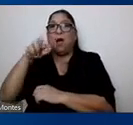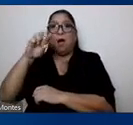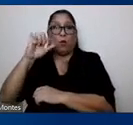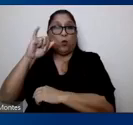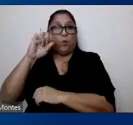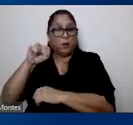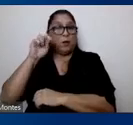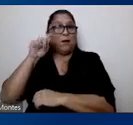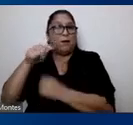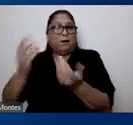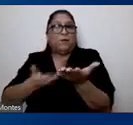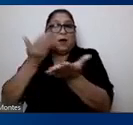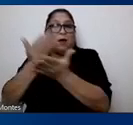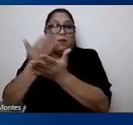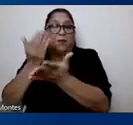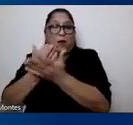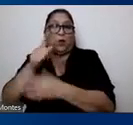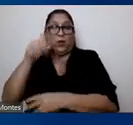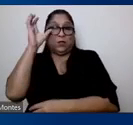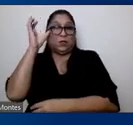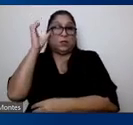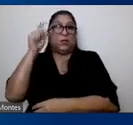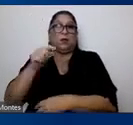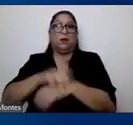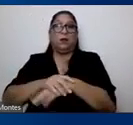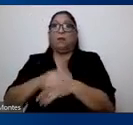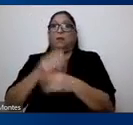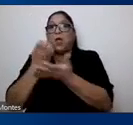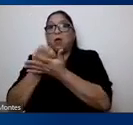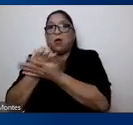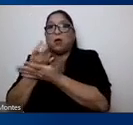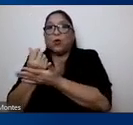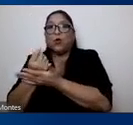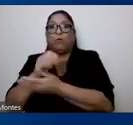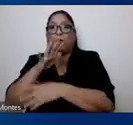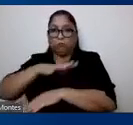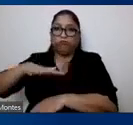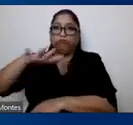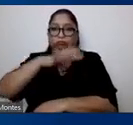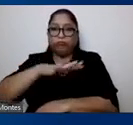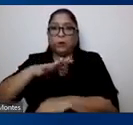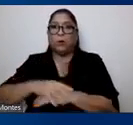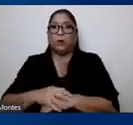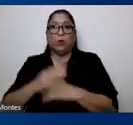dado en la República Popular de China de orden económico sobre todo. Bueno,